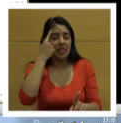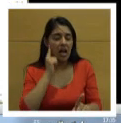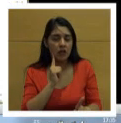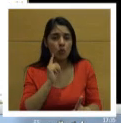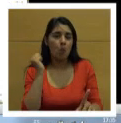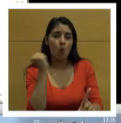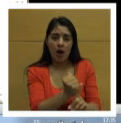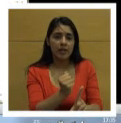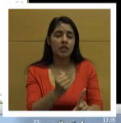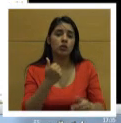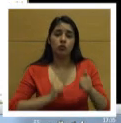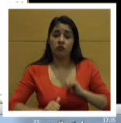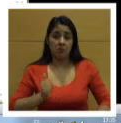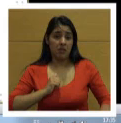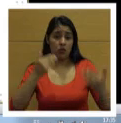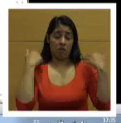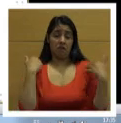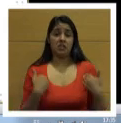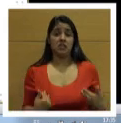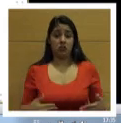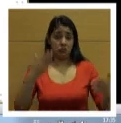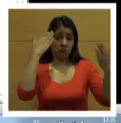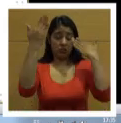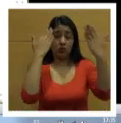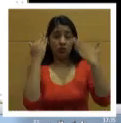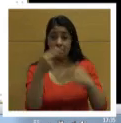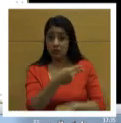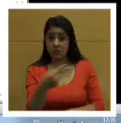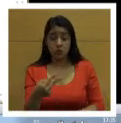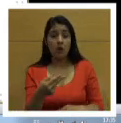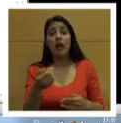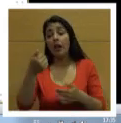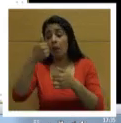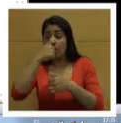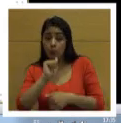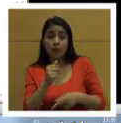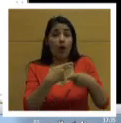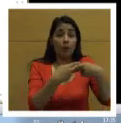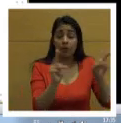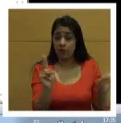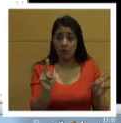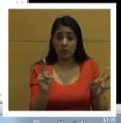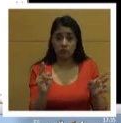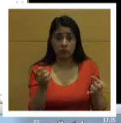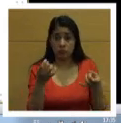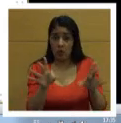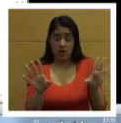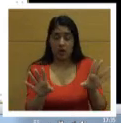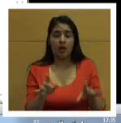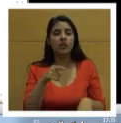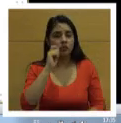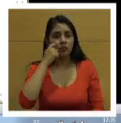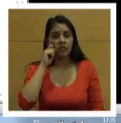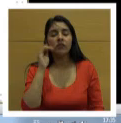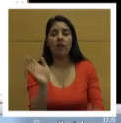físico, sexual o psicológico a la mujer, tanto en el ámbito público como en el privado. En ese sentido,